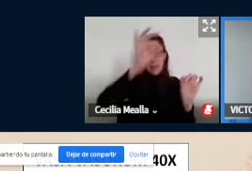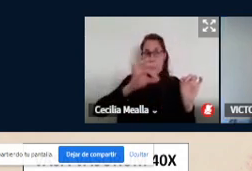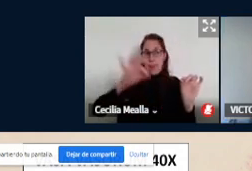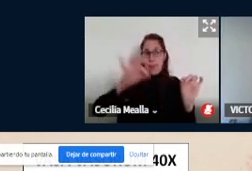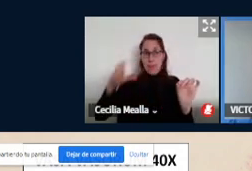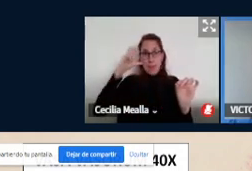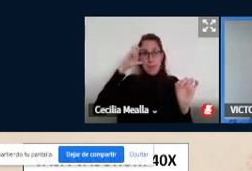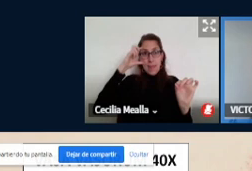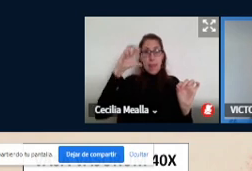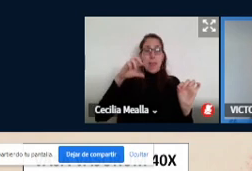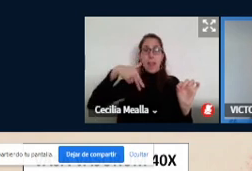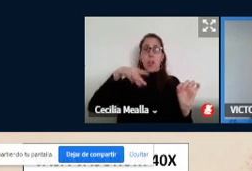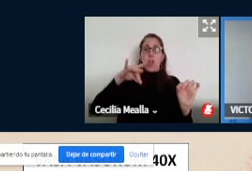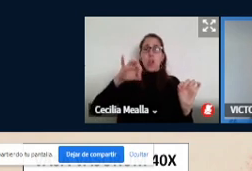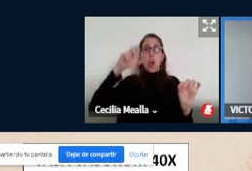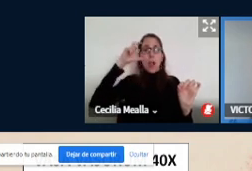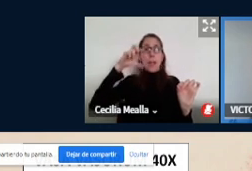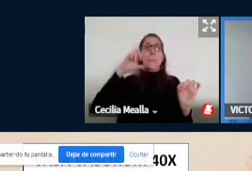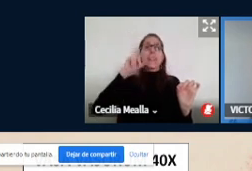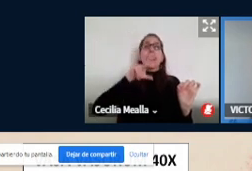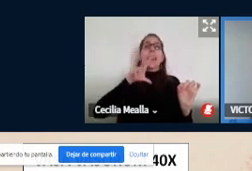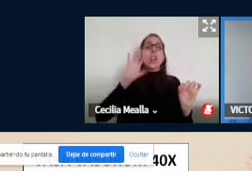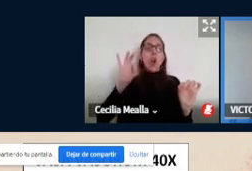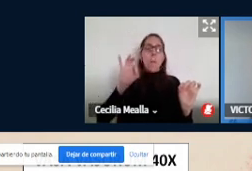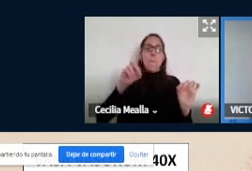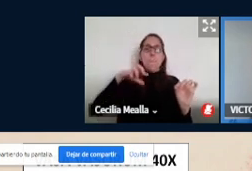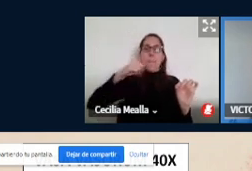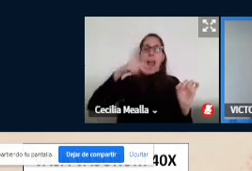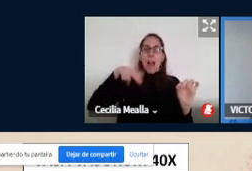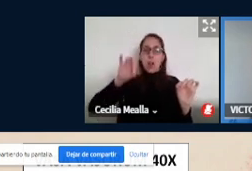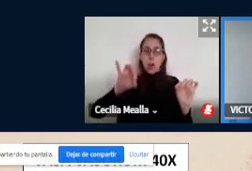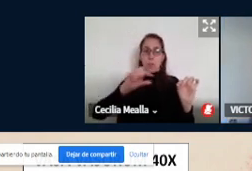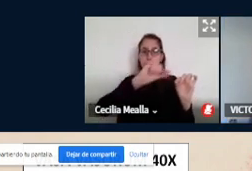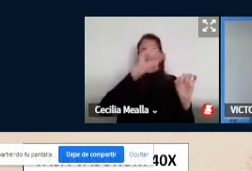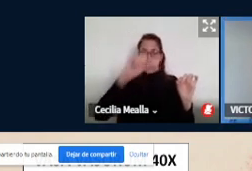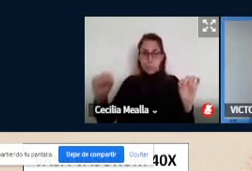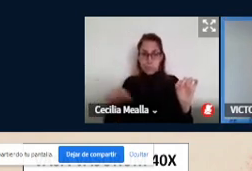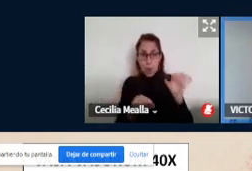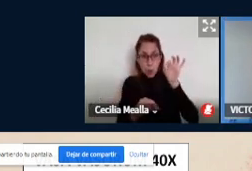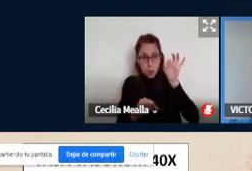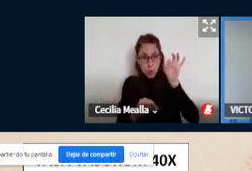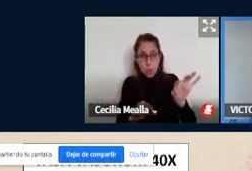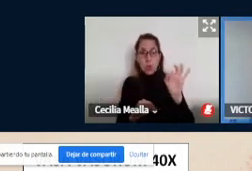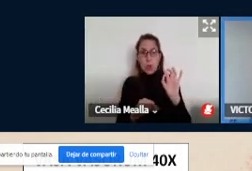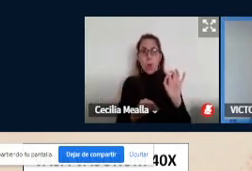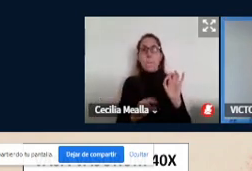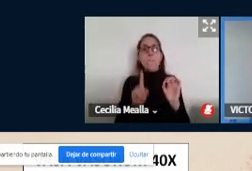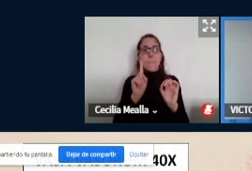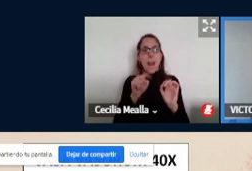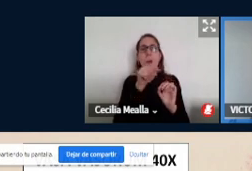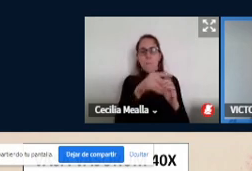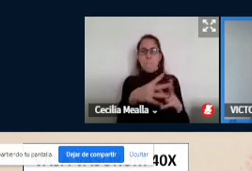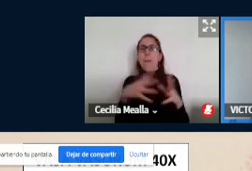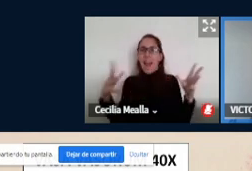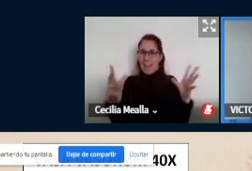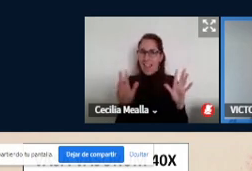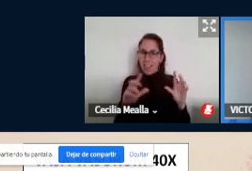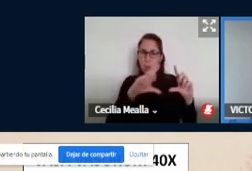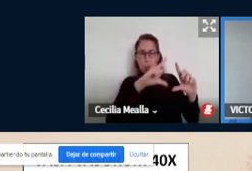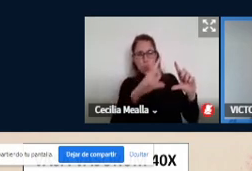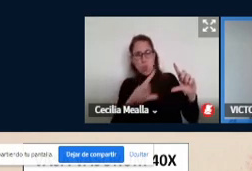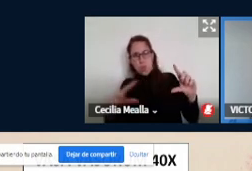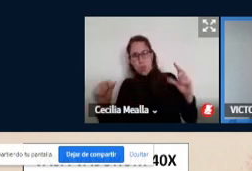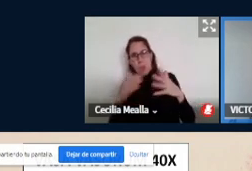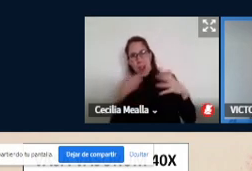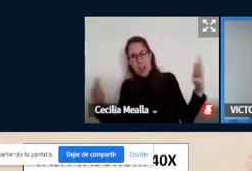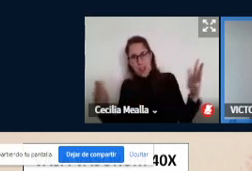plano. Acá se ve su núcleo. Pero fíjense que es de mayor calibre, más